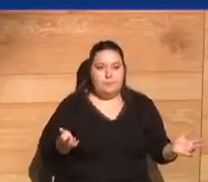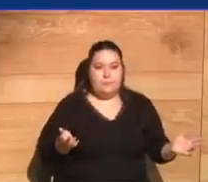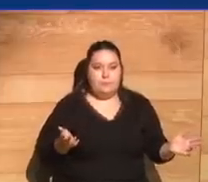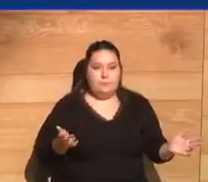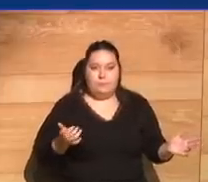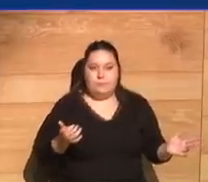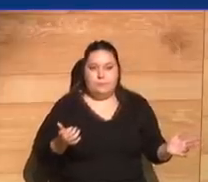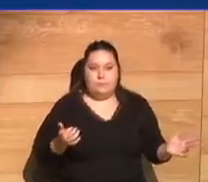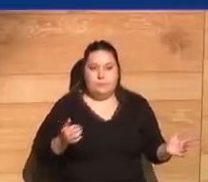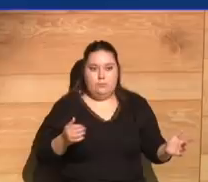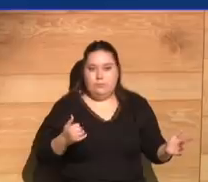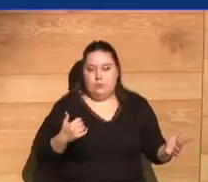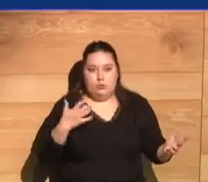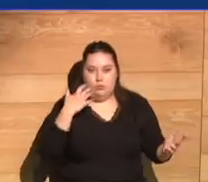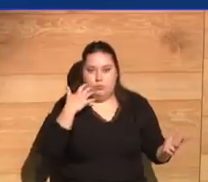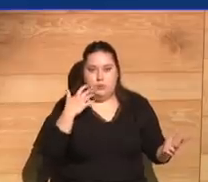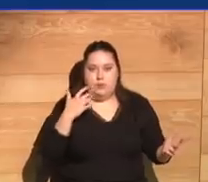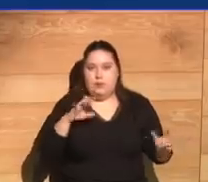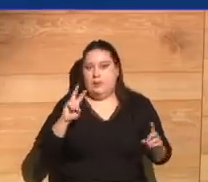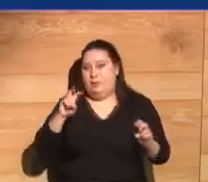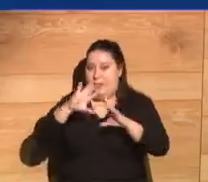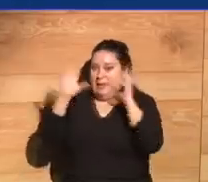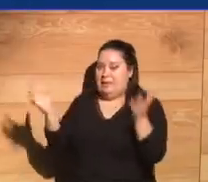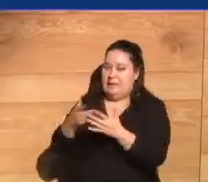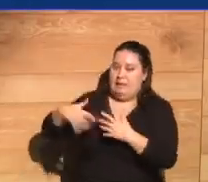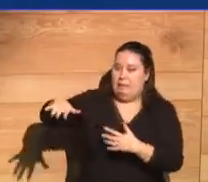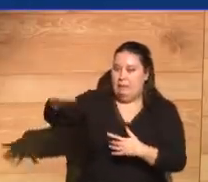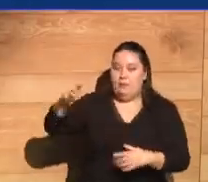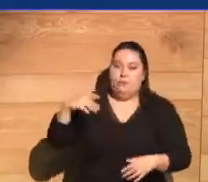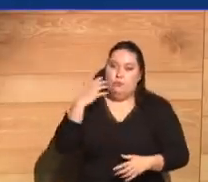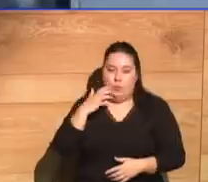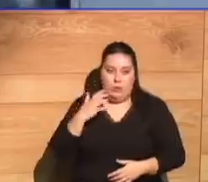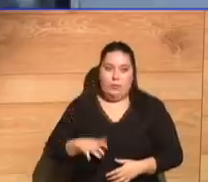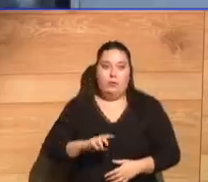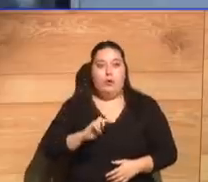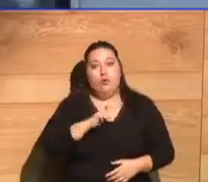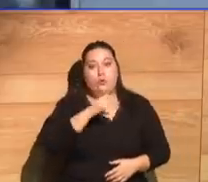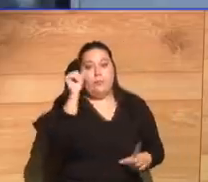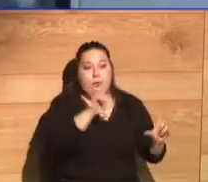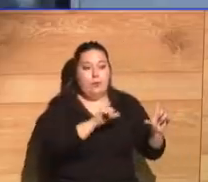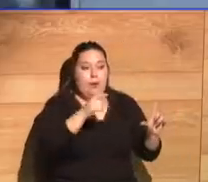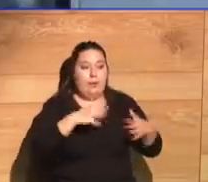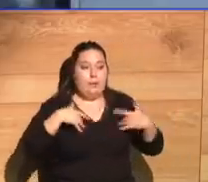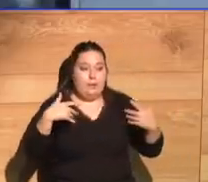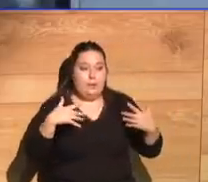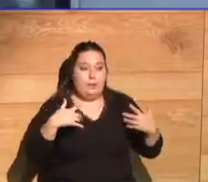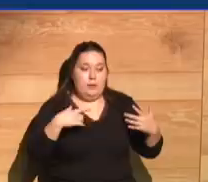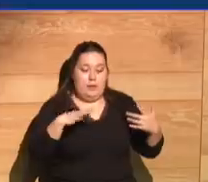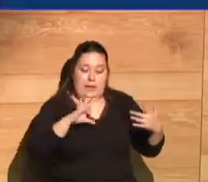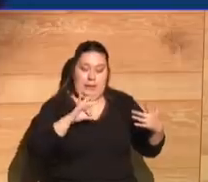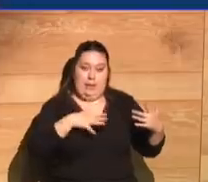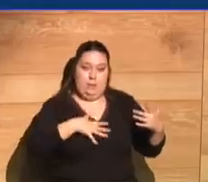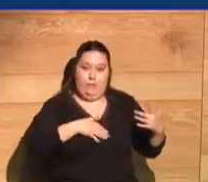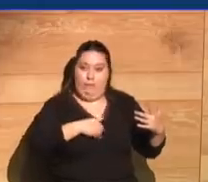choca muchísimo con nosotros el que haga eso de la Tierra y tal, pero en aquel momento hay en otra película en la que se quita de repente la insignia del